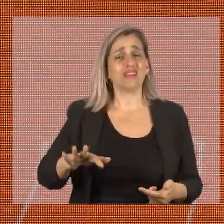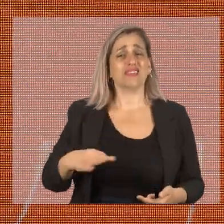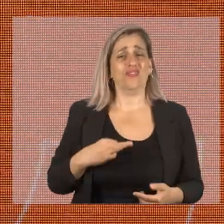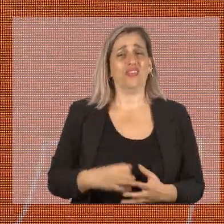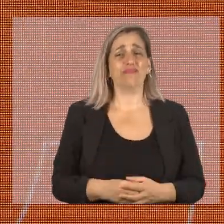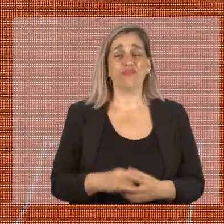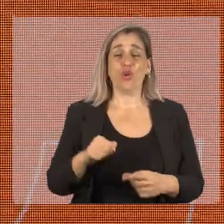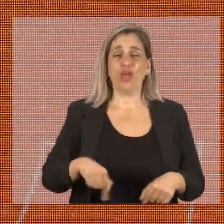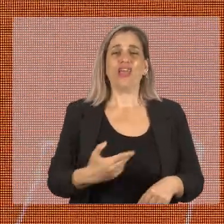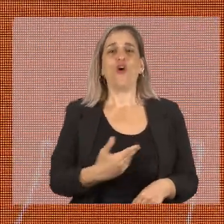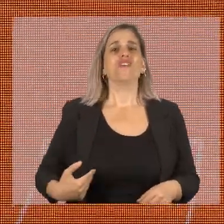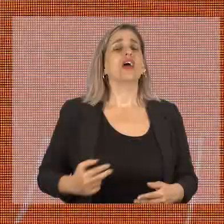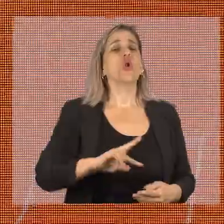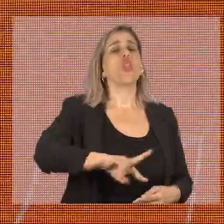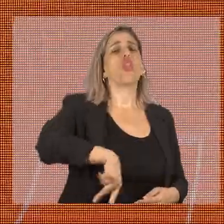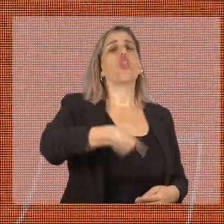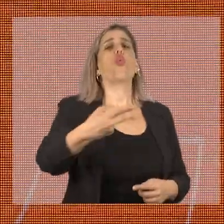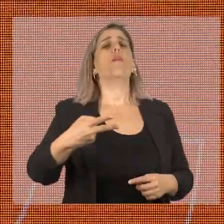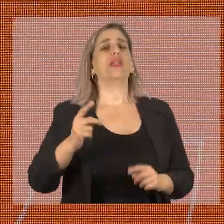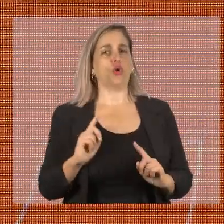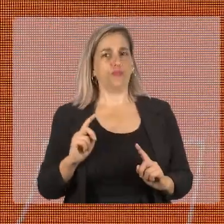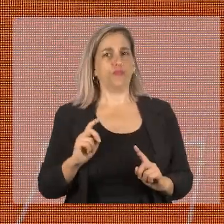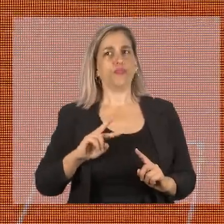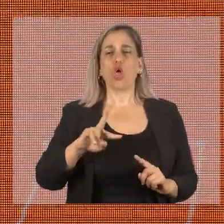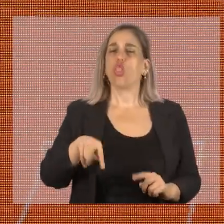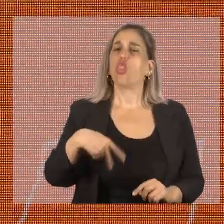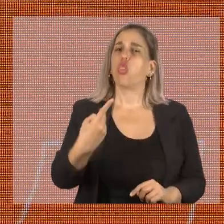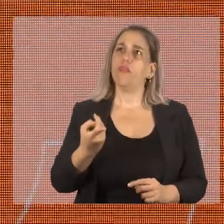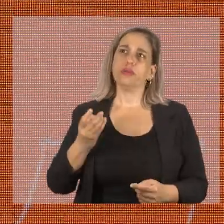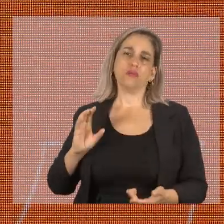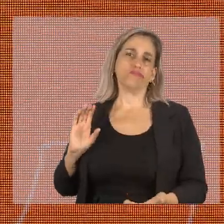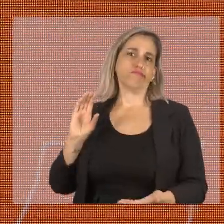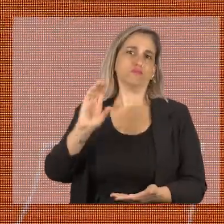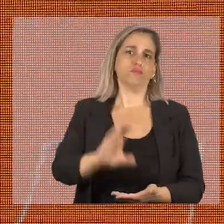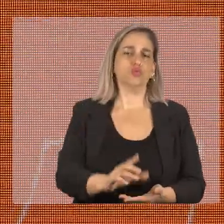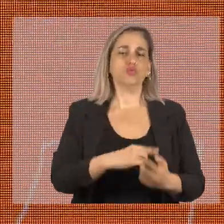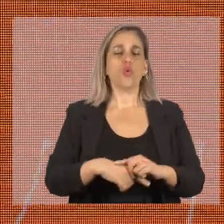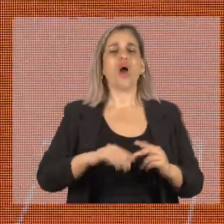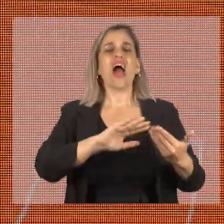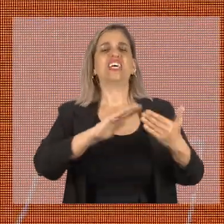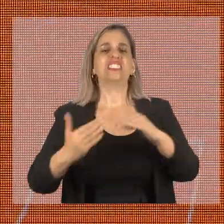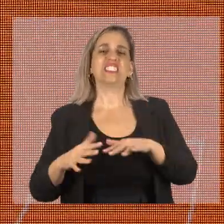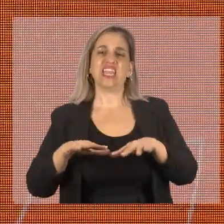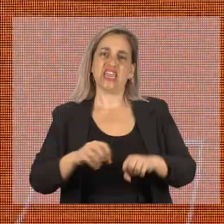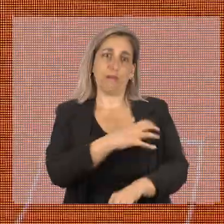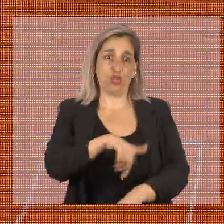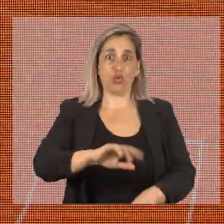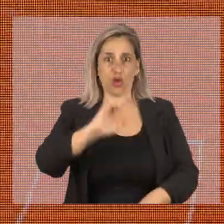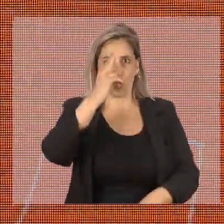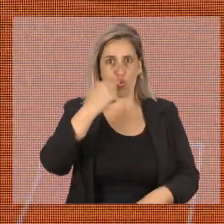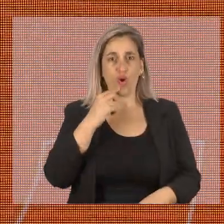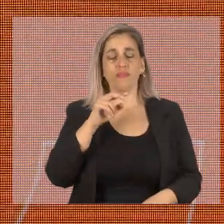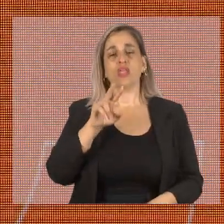Bueno, este gobierno duplicó lo que se destina a los asentamientos irregulares en nuestro